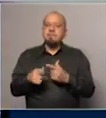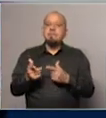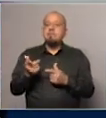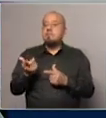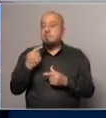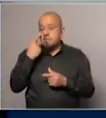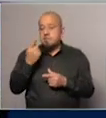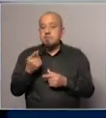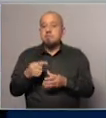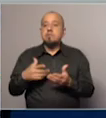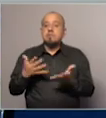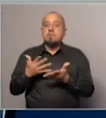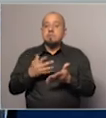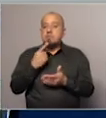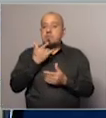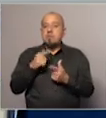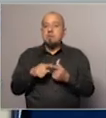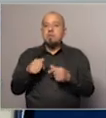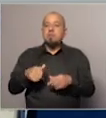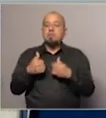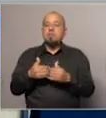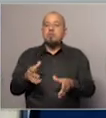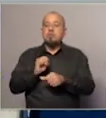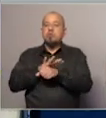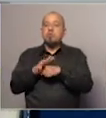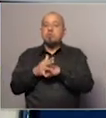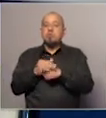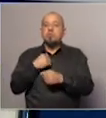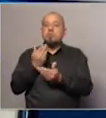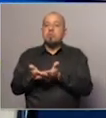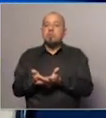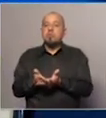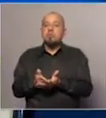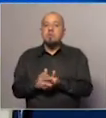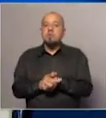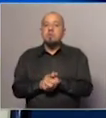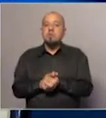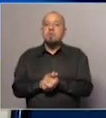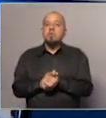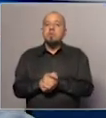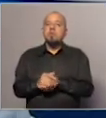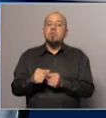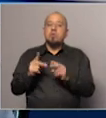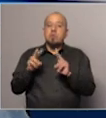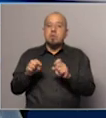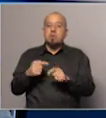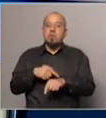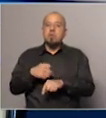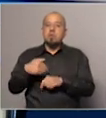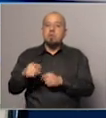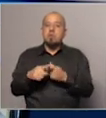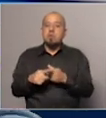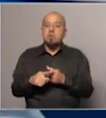por ahora por ejemplo cuando empezó el cob y planteamos un periodo de gracia por toda la situación que se ha dado